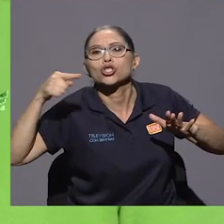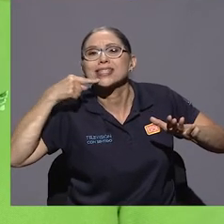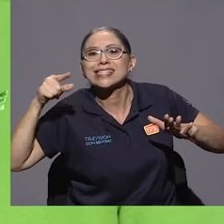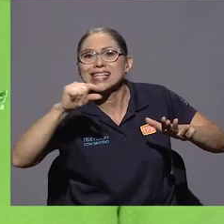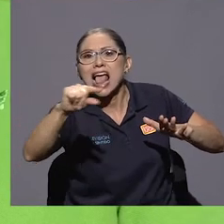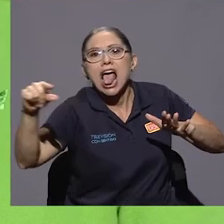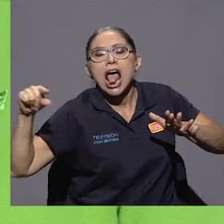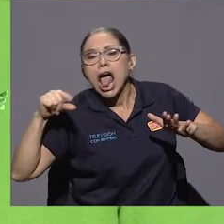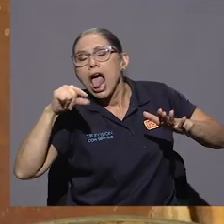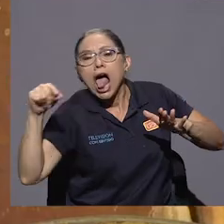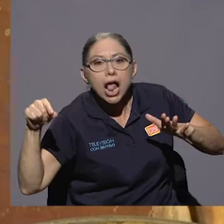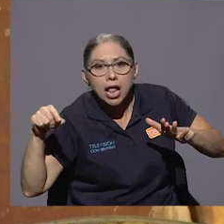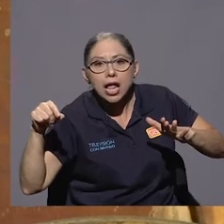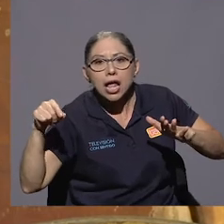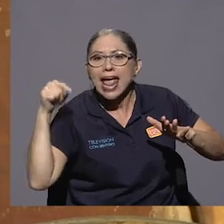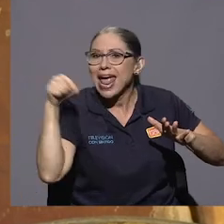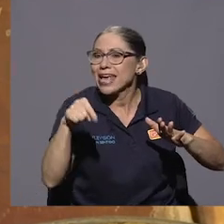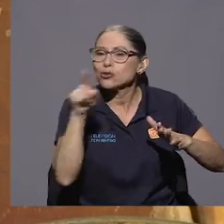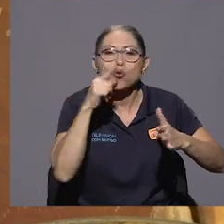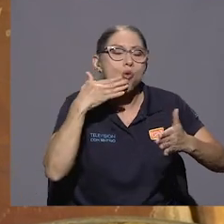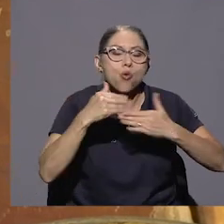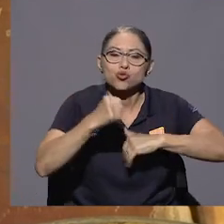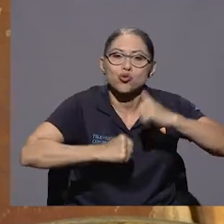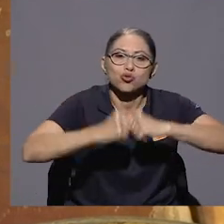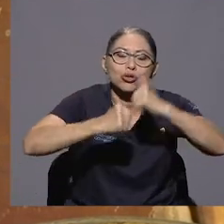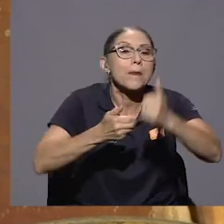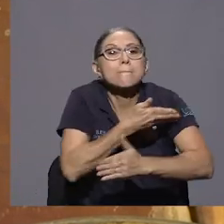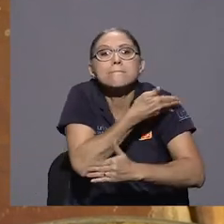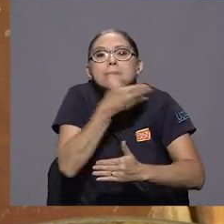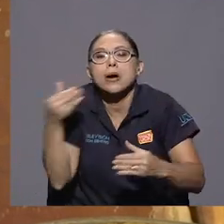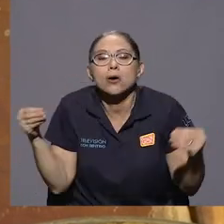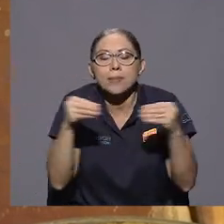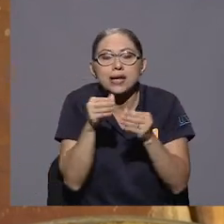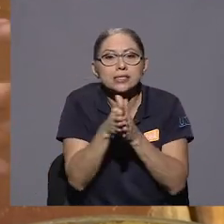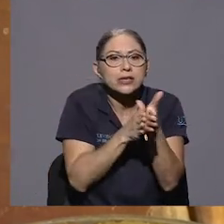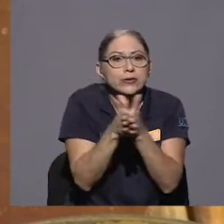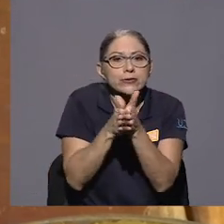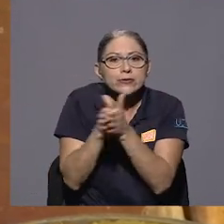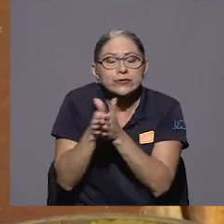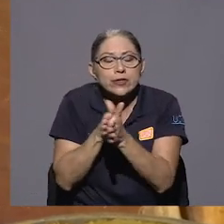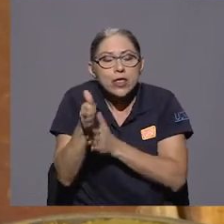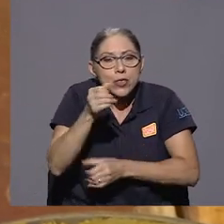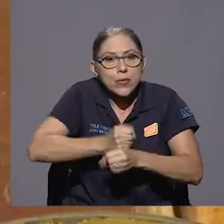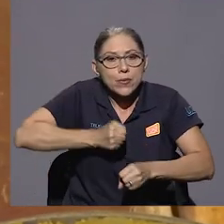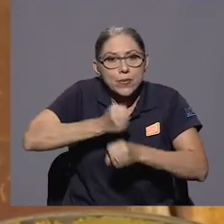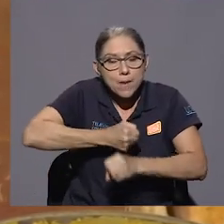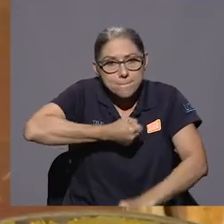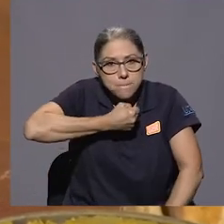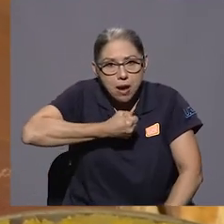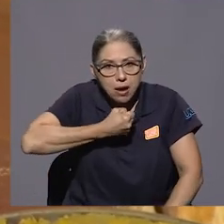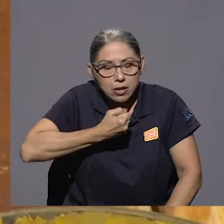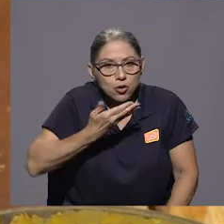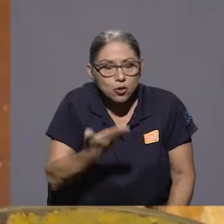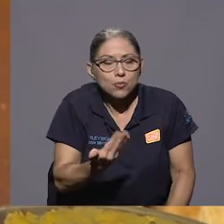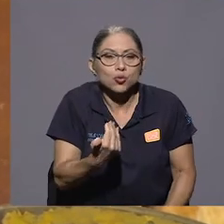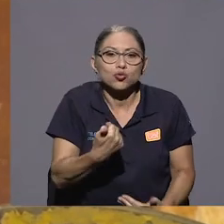Y eso no es constructivo. Sería muchísimo más provechoso que el periodismo tuviera